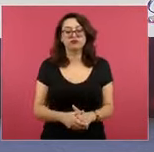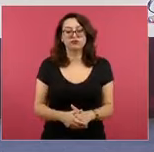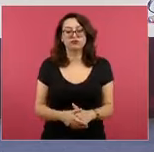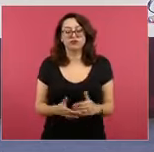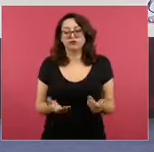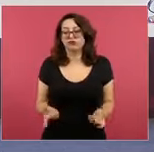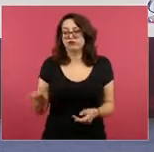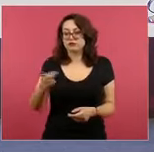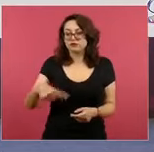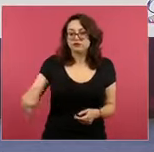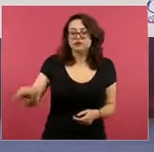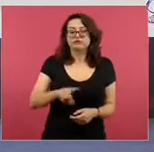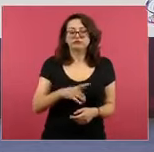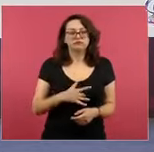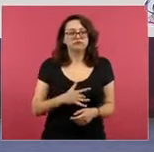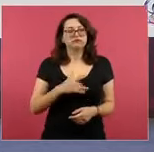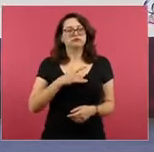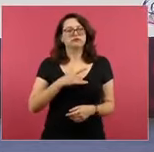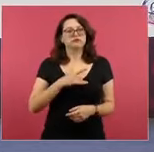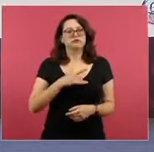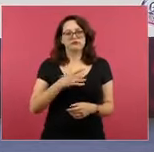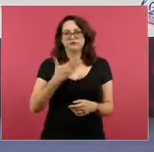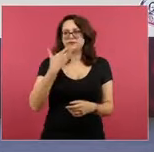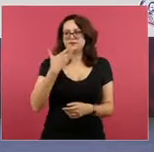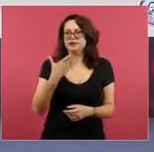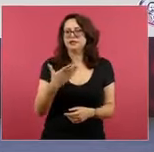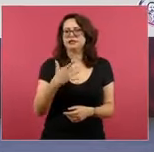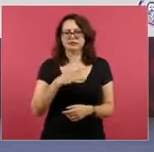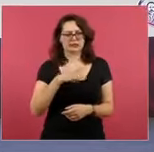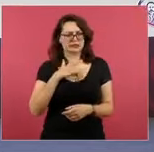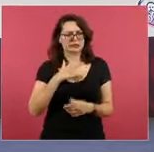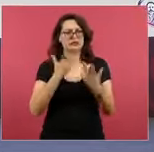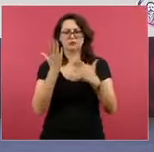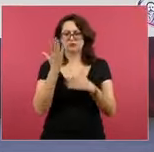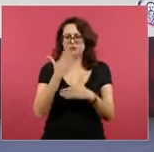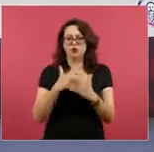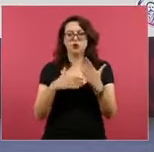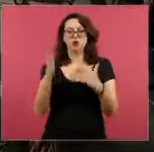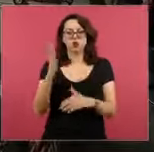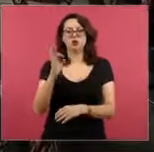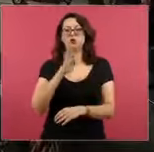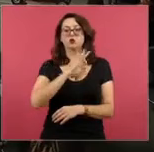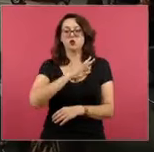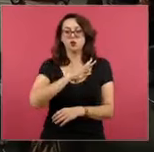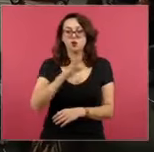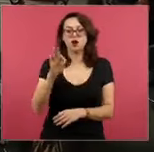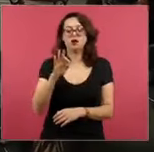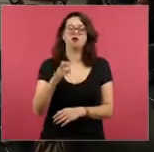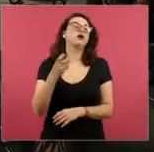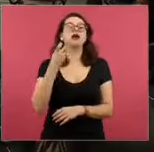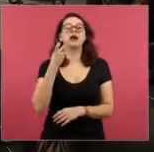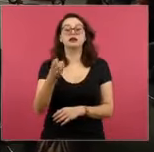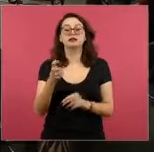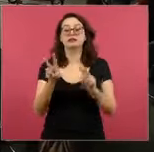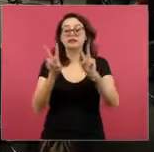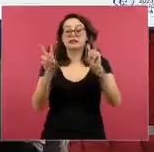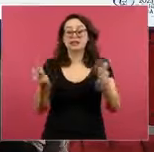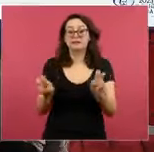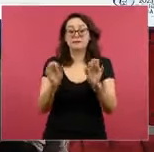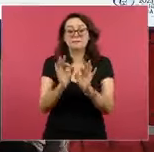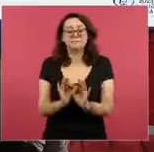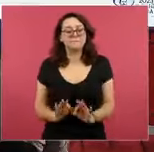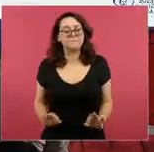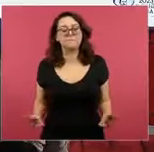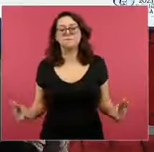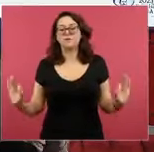el éxito. Este es un tema muy importante en el debate pedagógico y que me parece que no